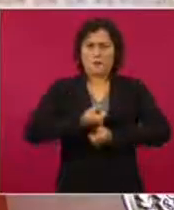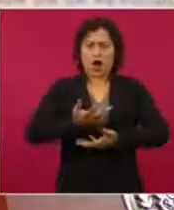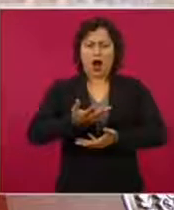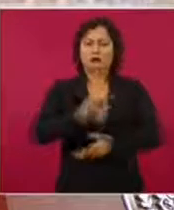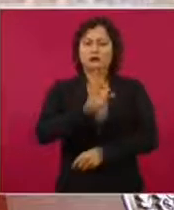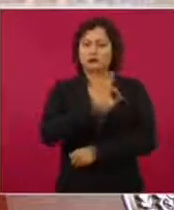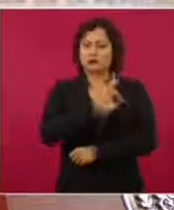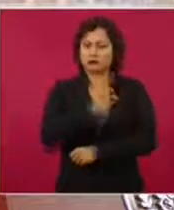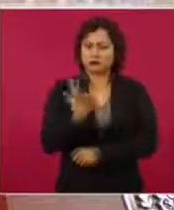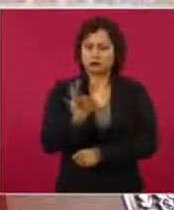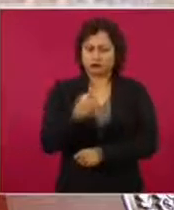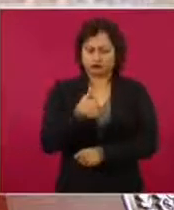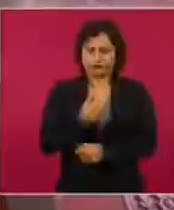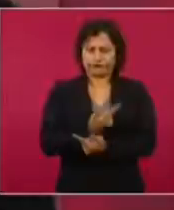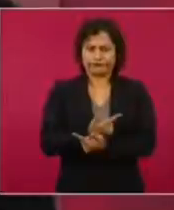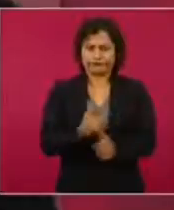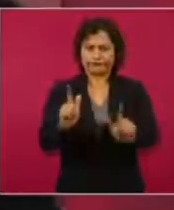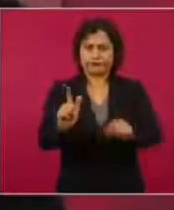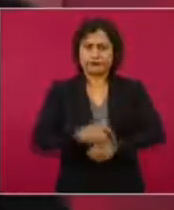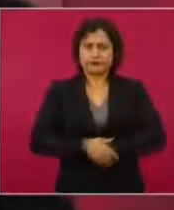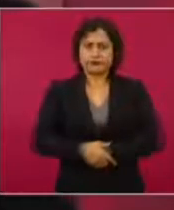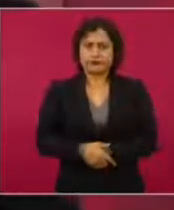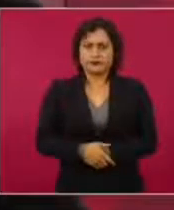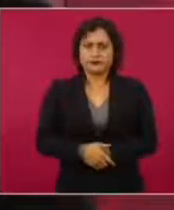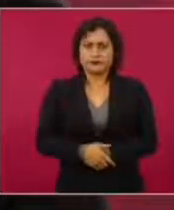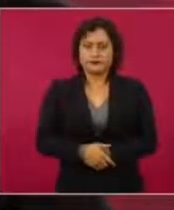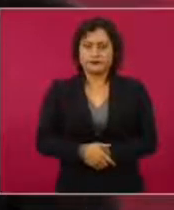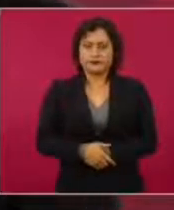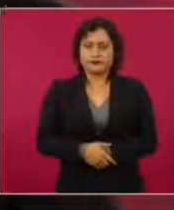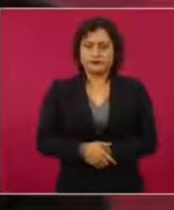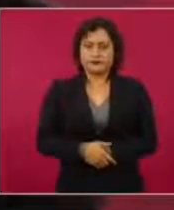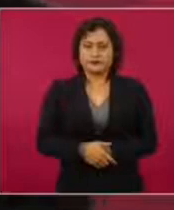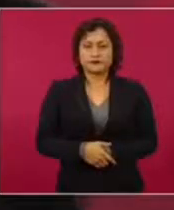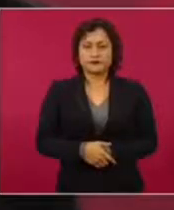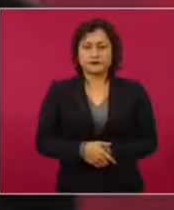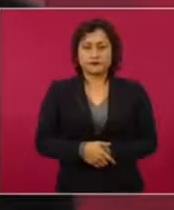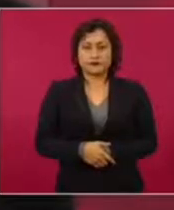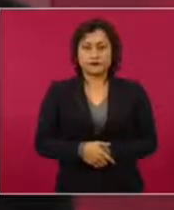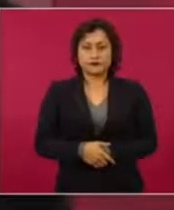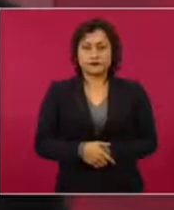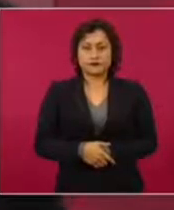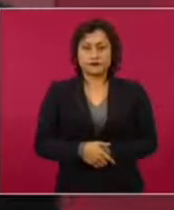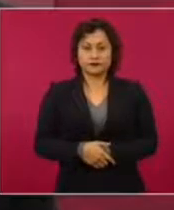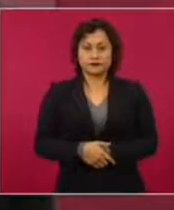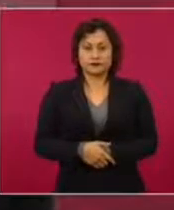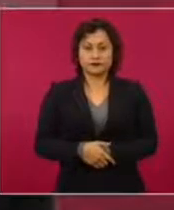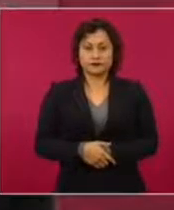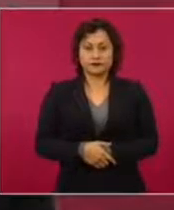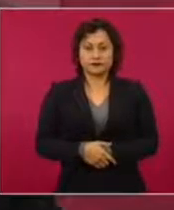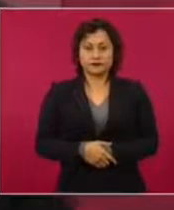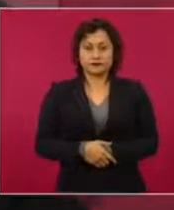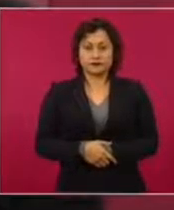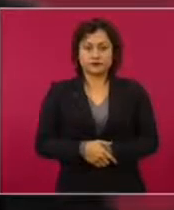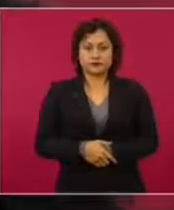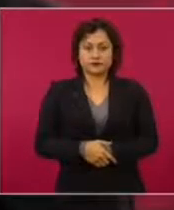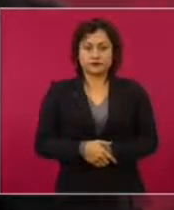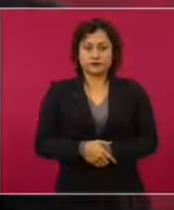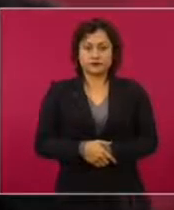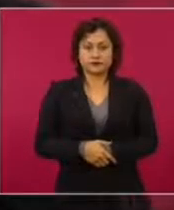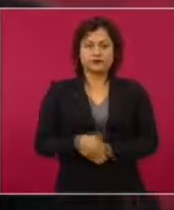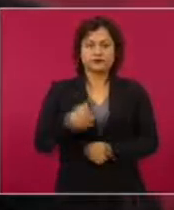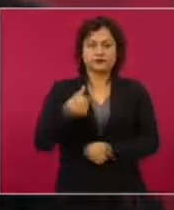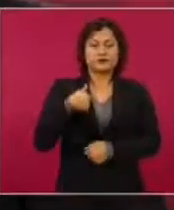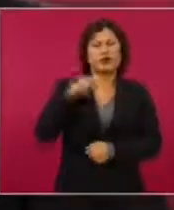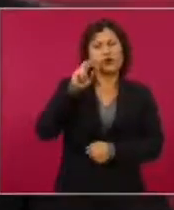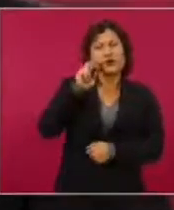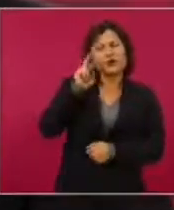que mientan,